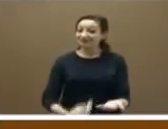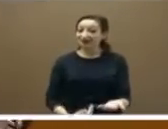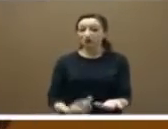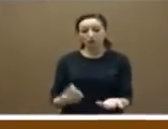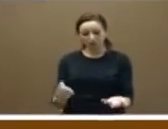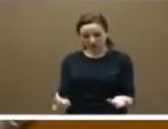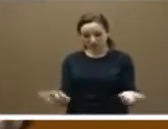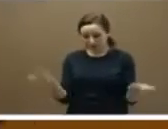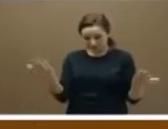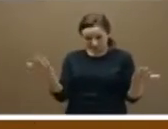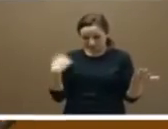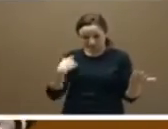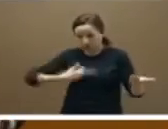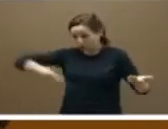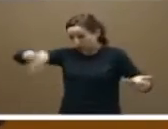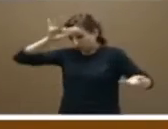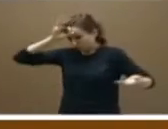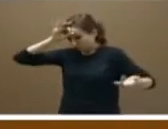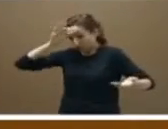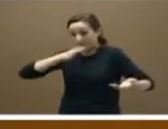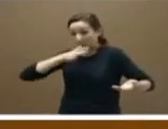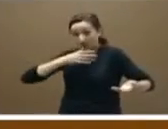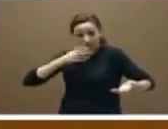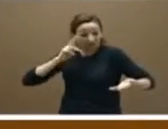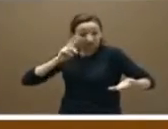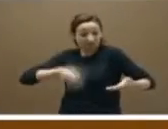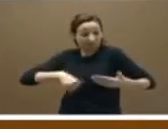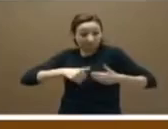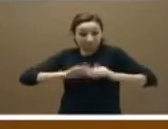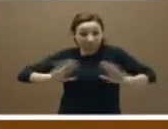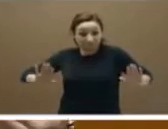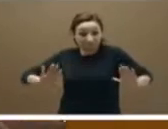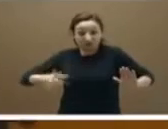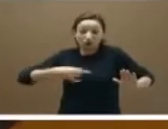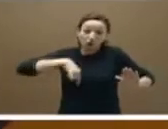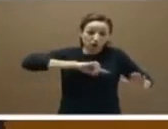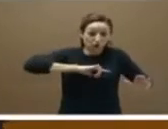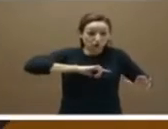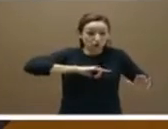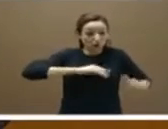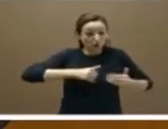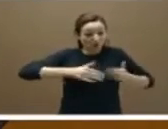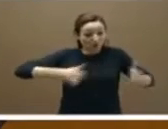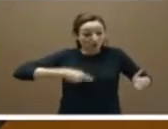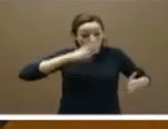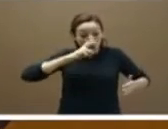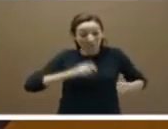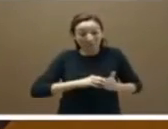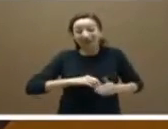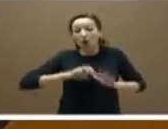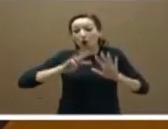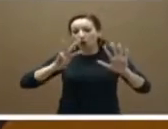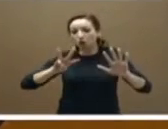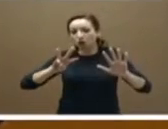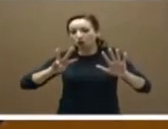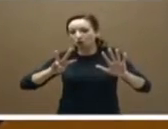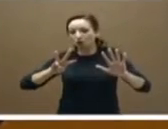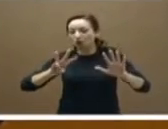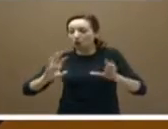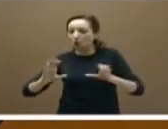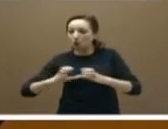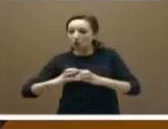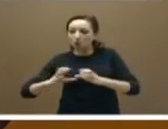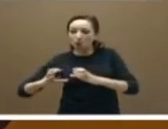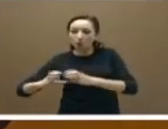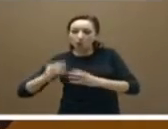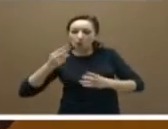ustedes evidentemente no lo conocen porque no lo abrieron, y nosotros lo abrimos por última vez en el año 2008, está participado por todos los grupos de